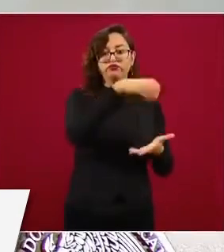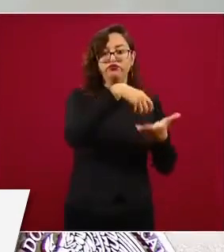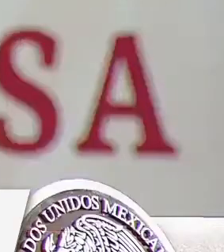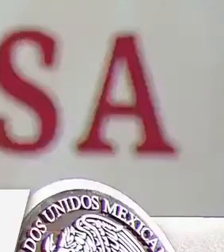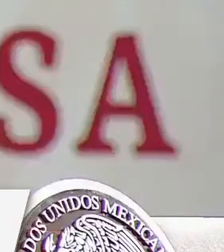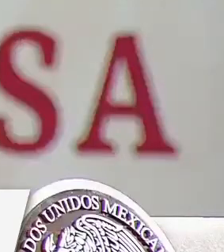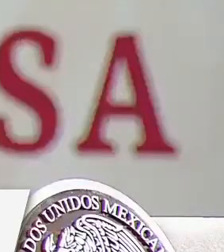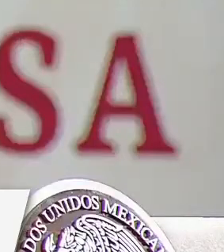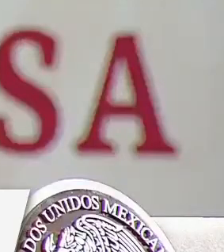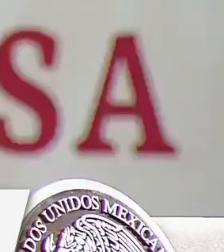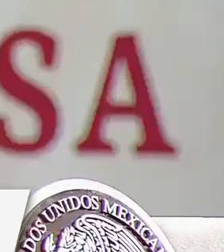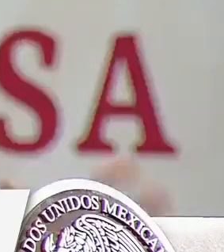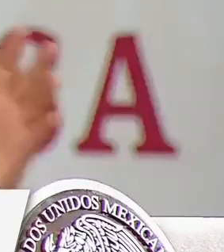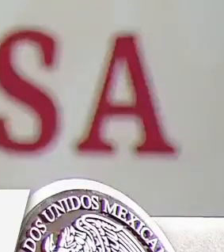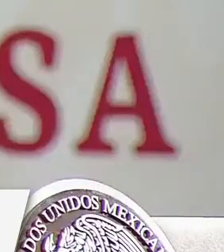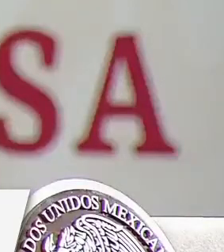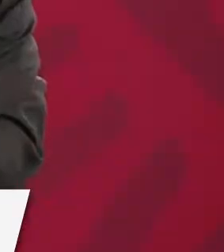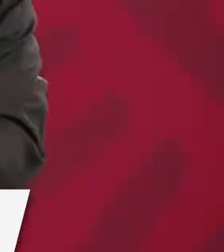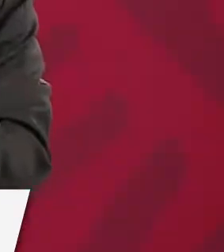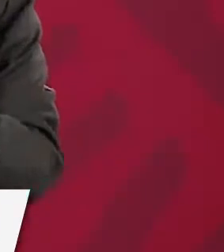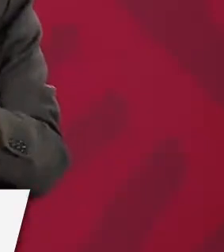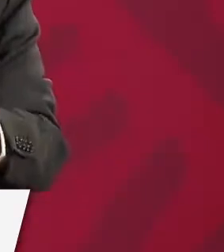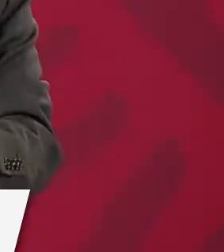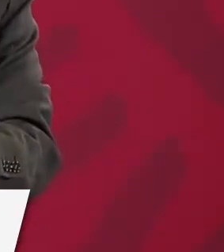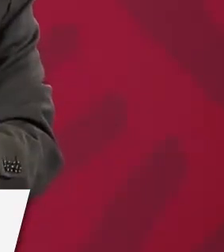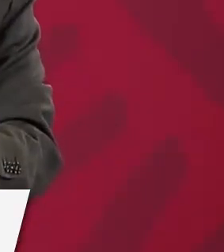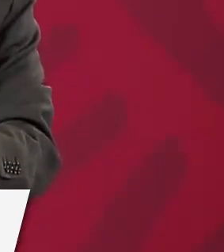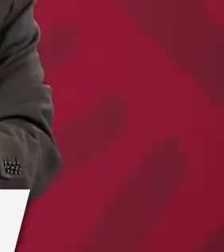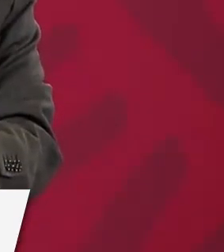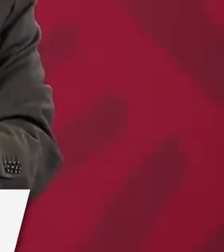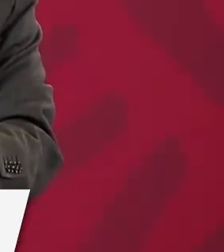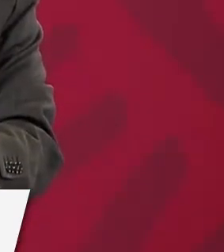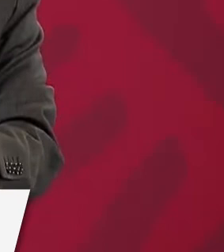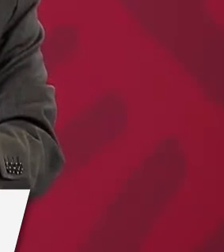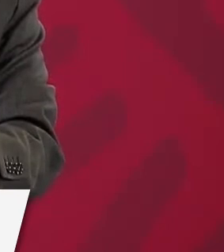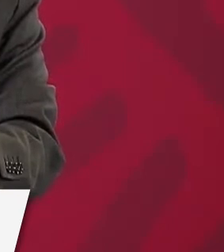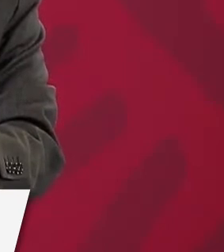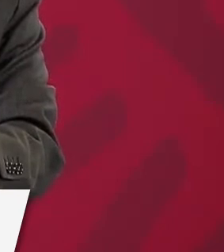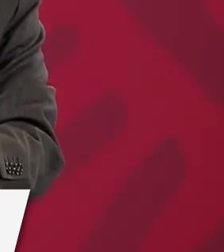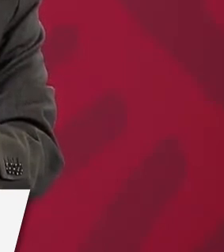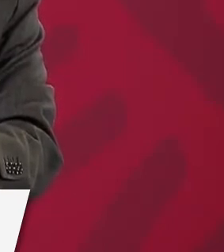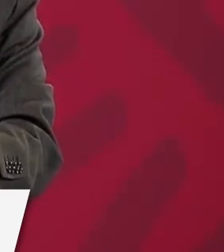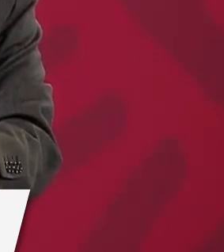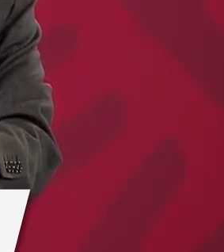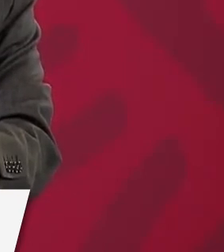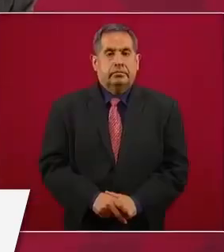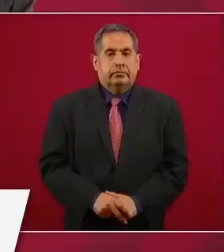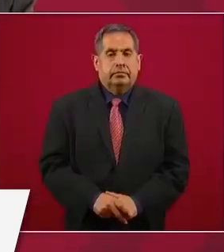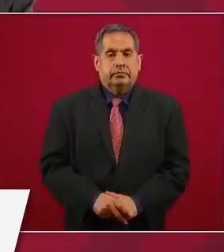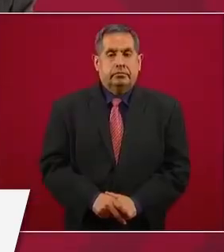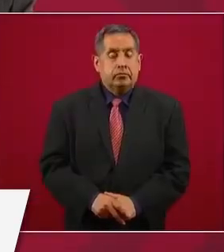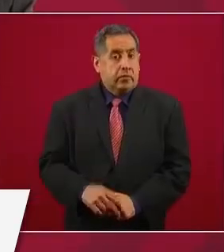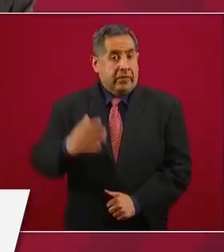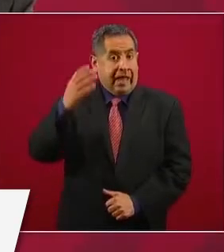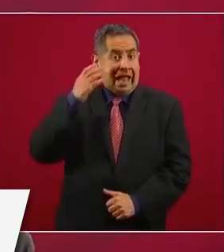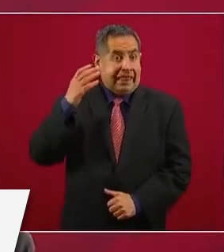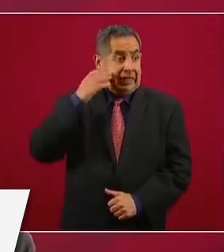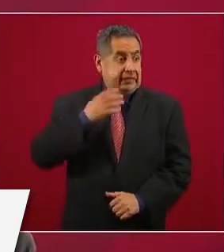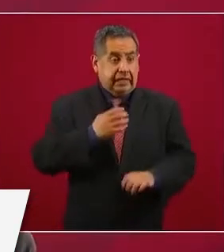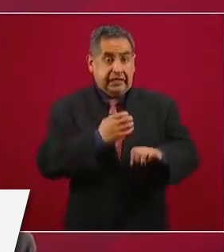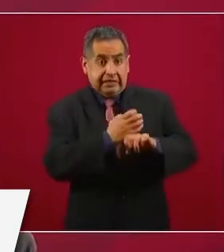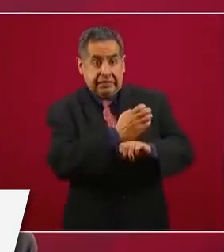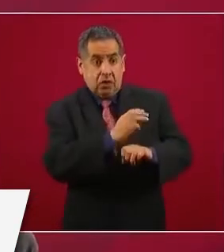Antes, para tenerlo más claro, los estados y los municipios cobraban impuestos